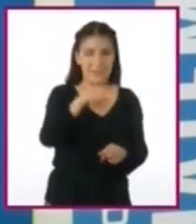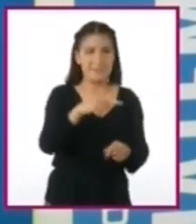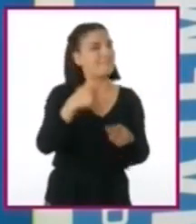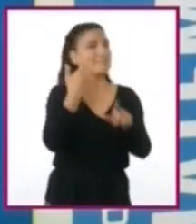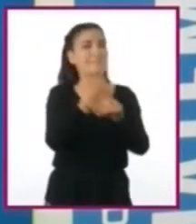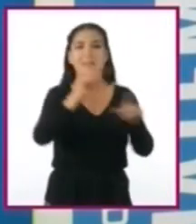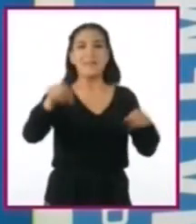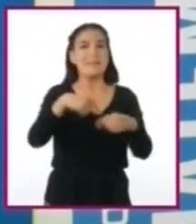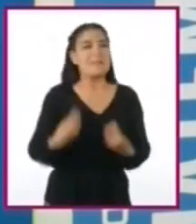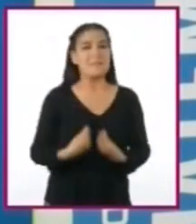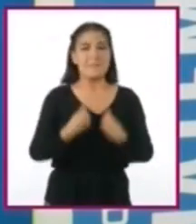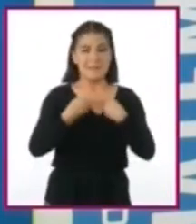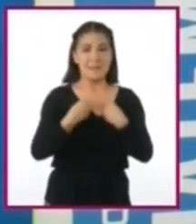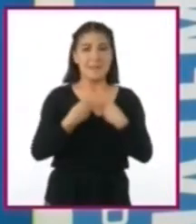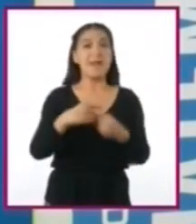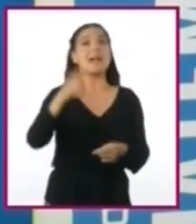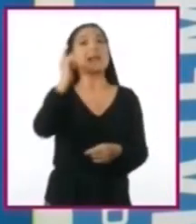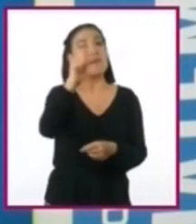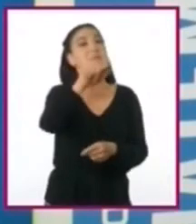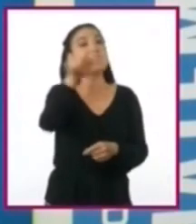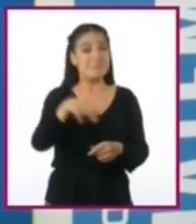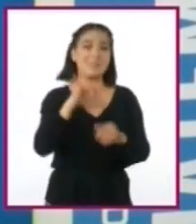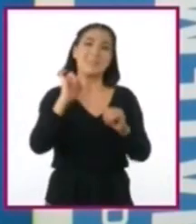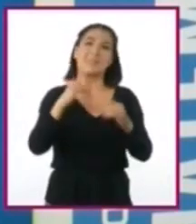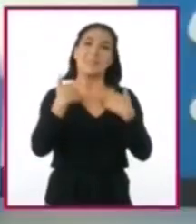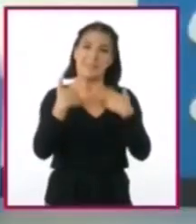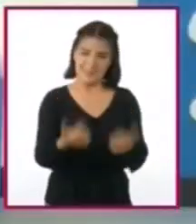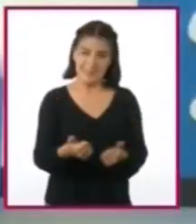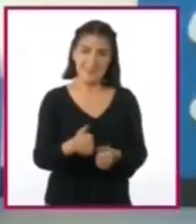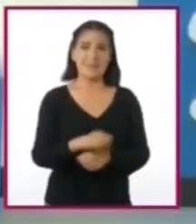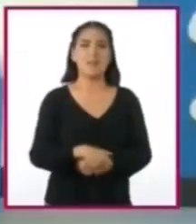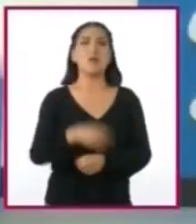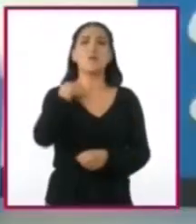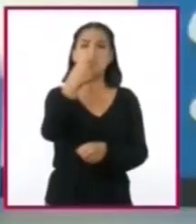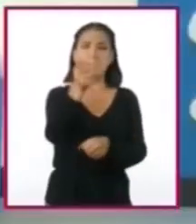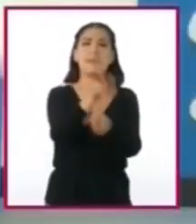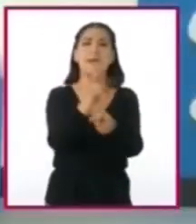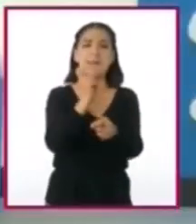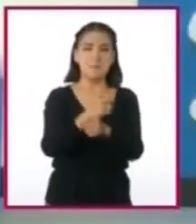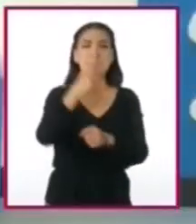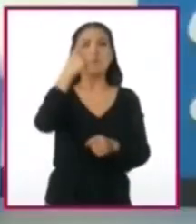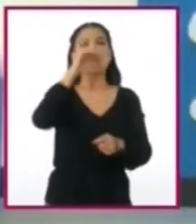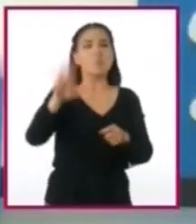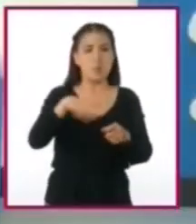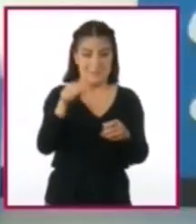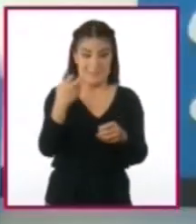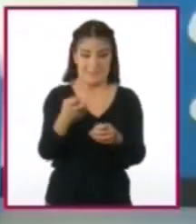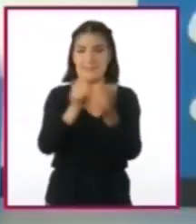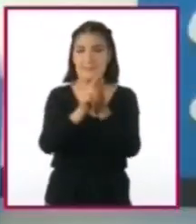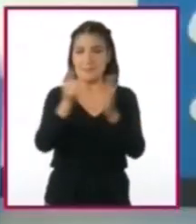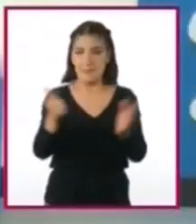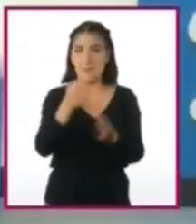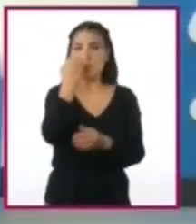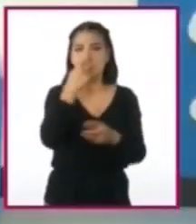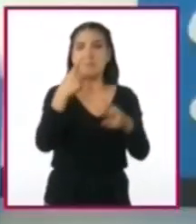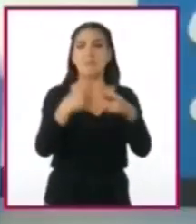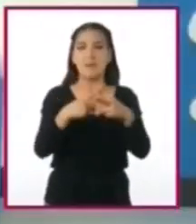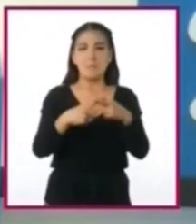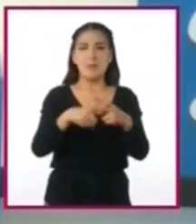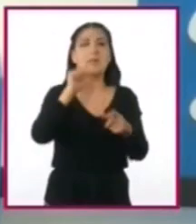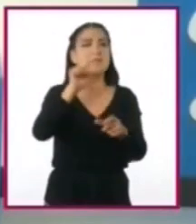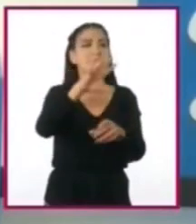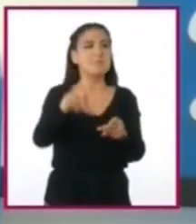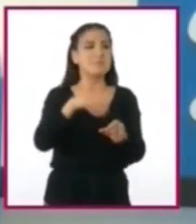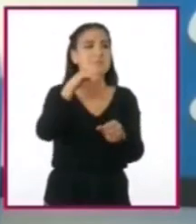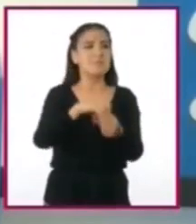real. Espero que les haya quedado claro. Les invito a que busquen en su libro de texto todo lo